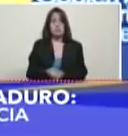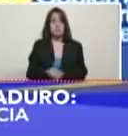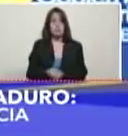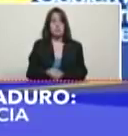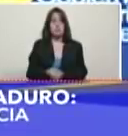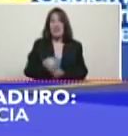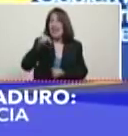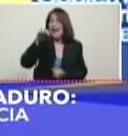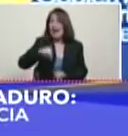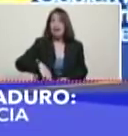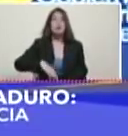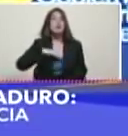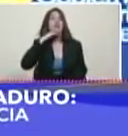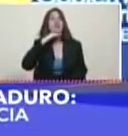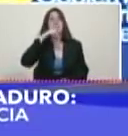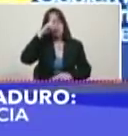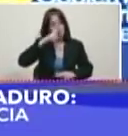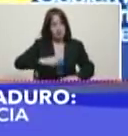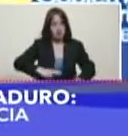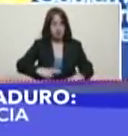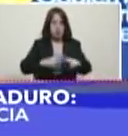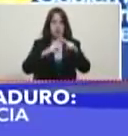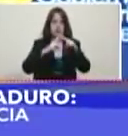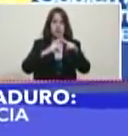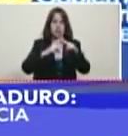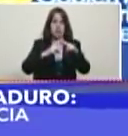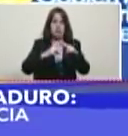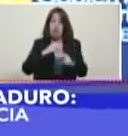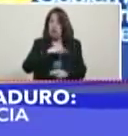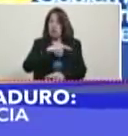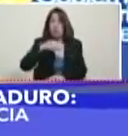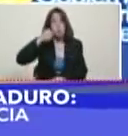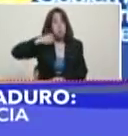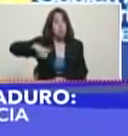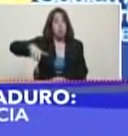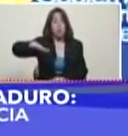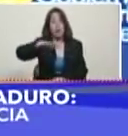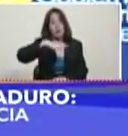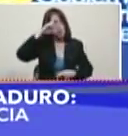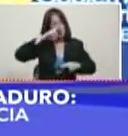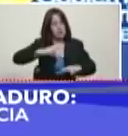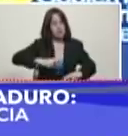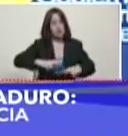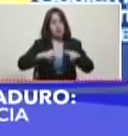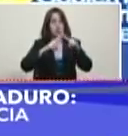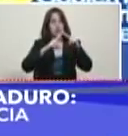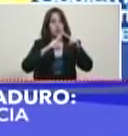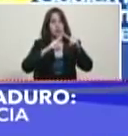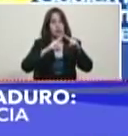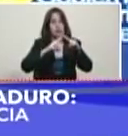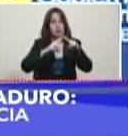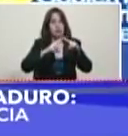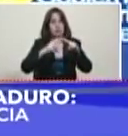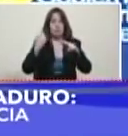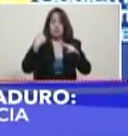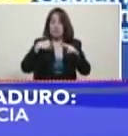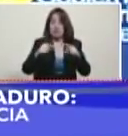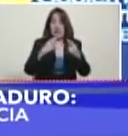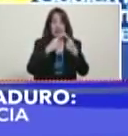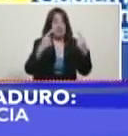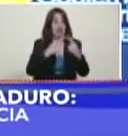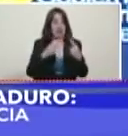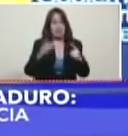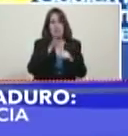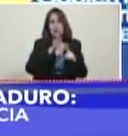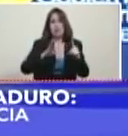Aquí hay suficiente dignidad. Subestiman la dignidad de todo un pueblo. Un pueblo que tiene una diversidad